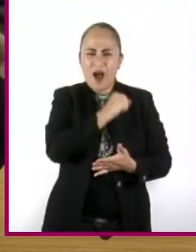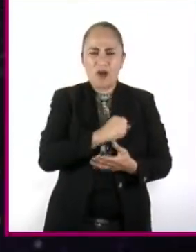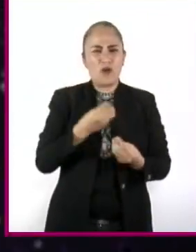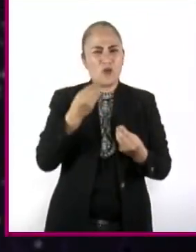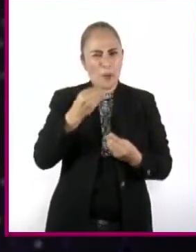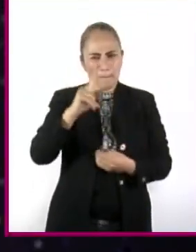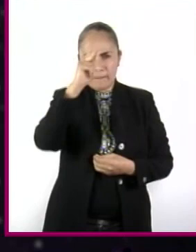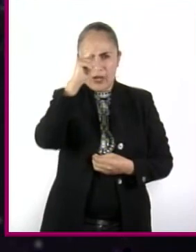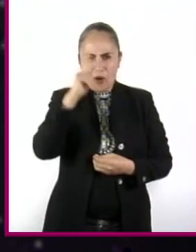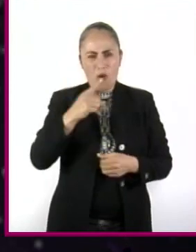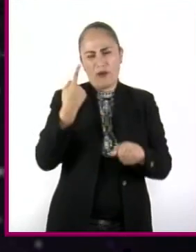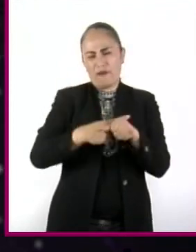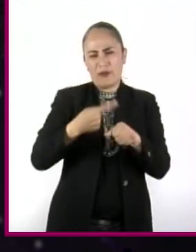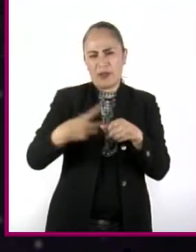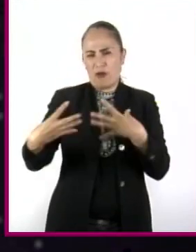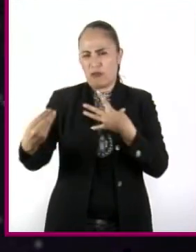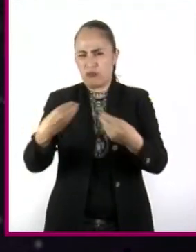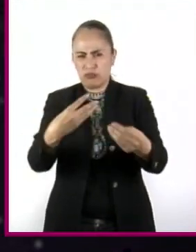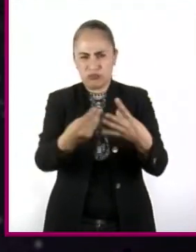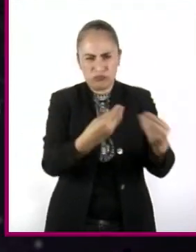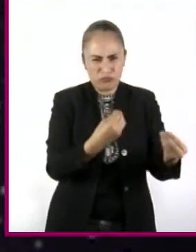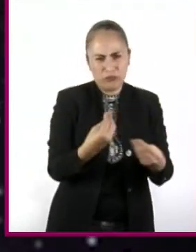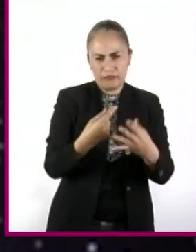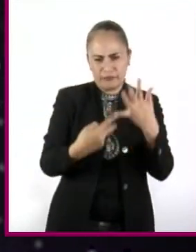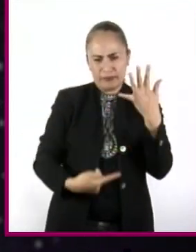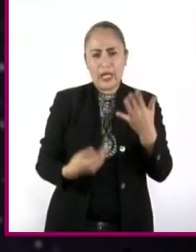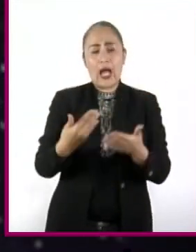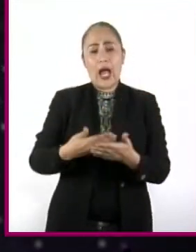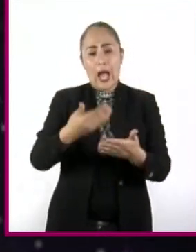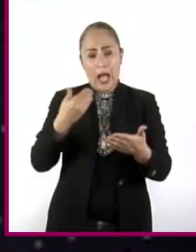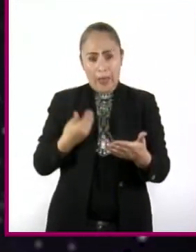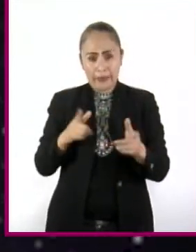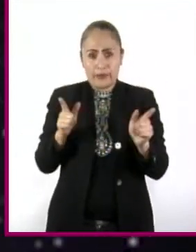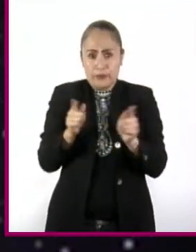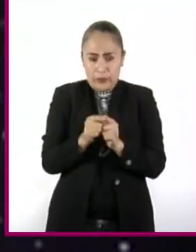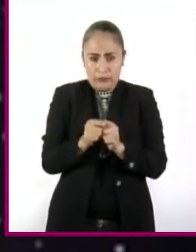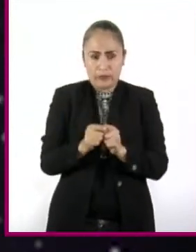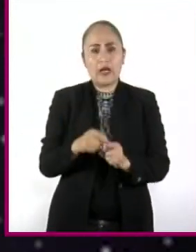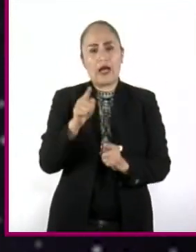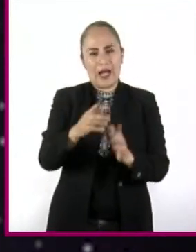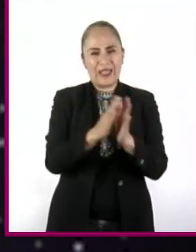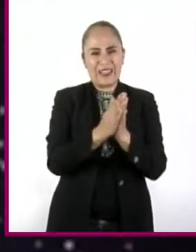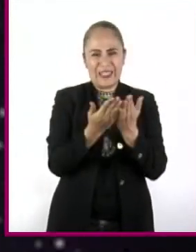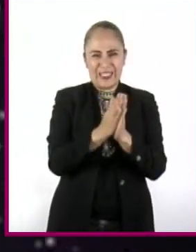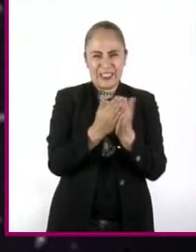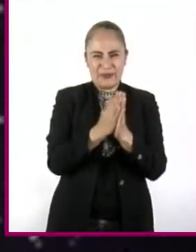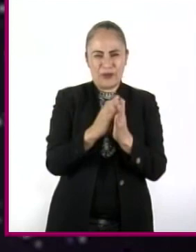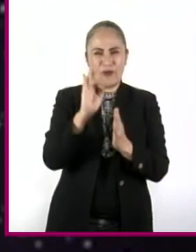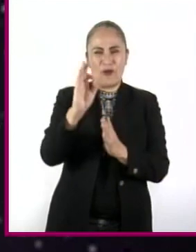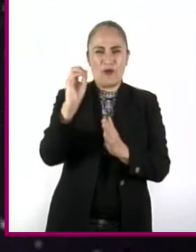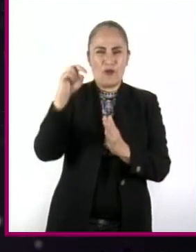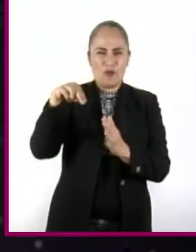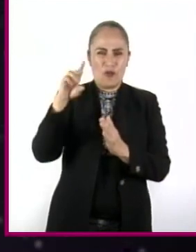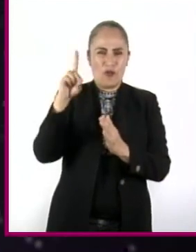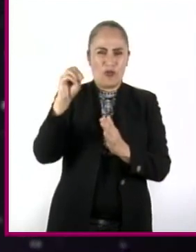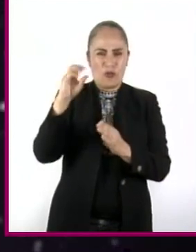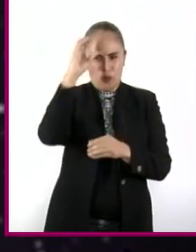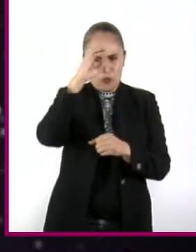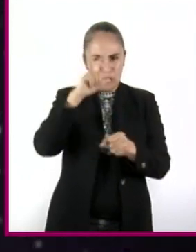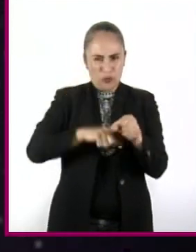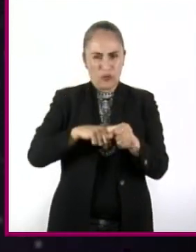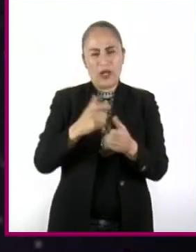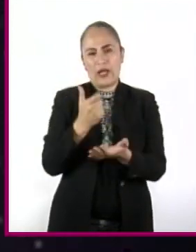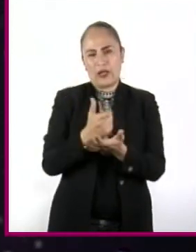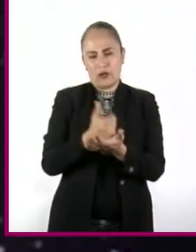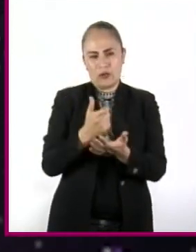pandemias. Antes de concluir por hoy, les queremos recomendar un libro del Fondo de Cultura Económica en el que podrán aprender